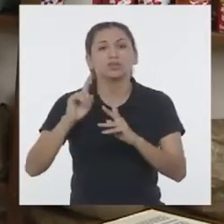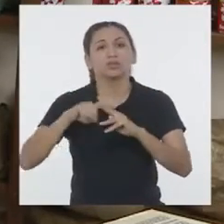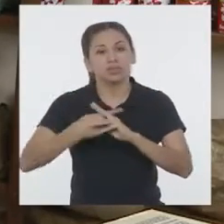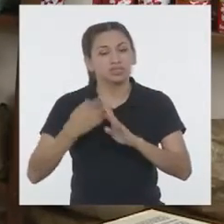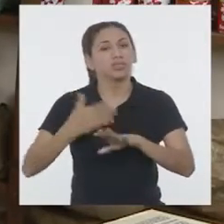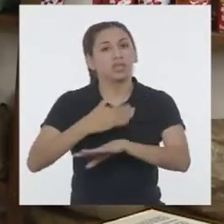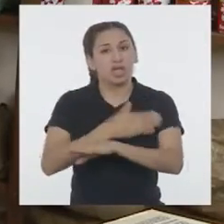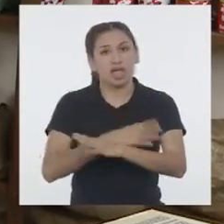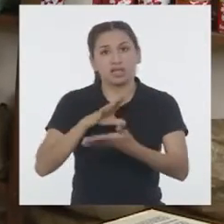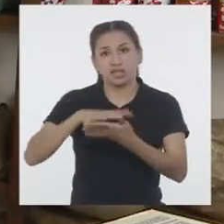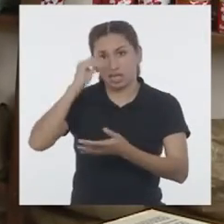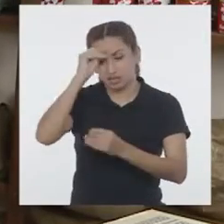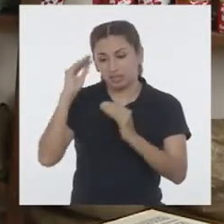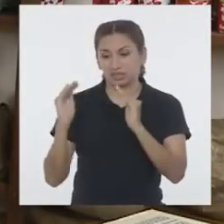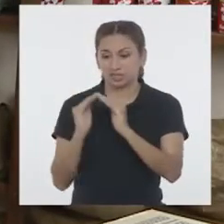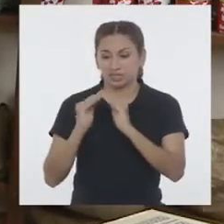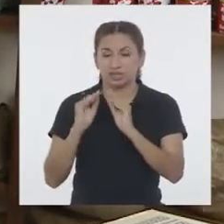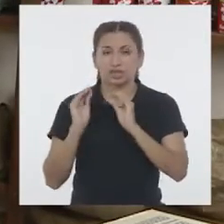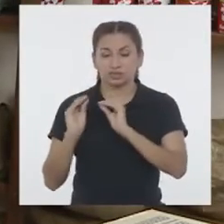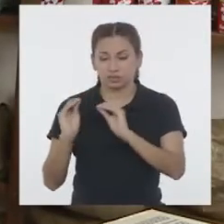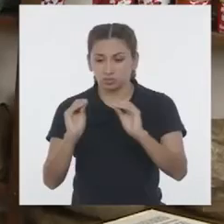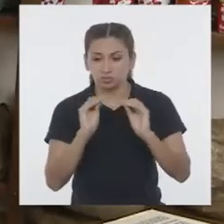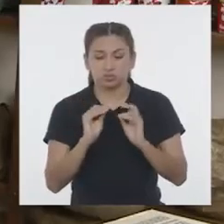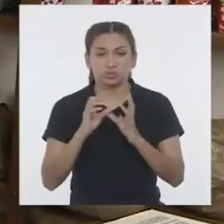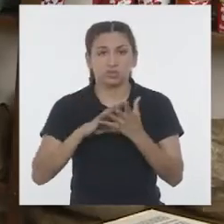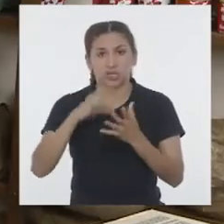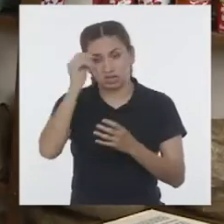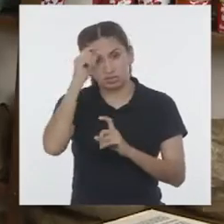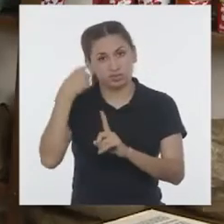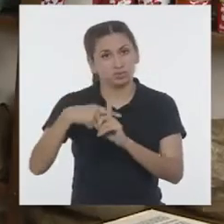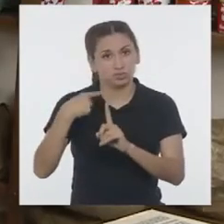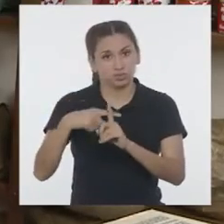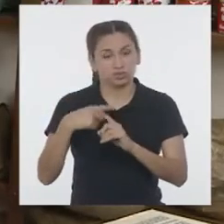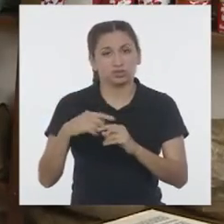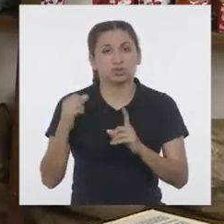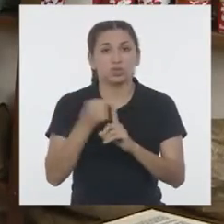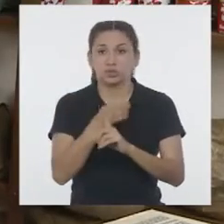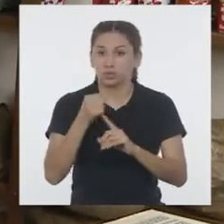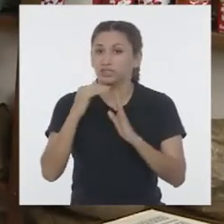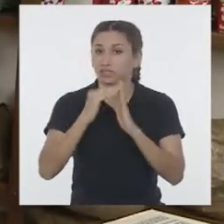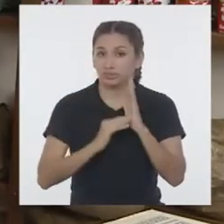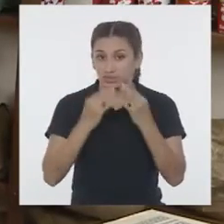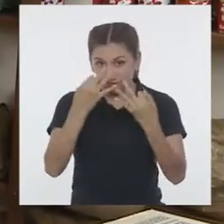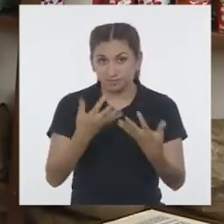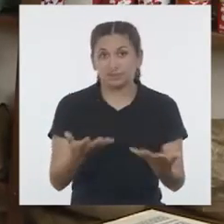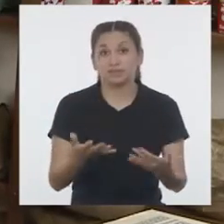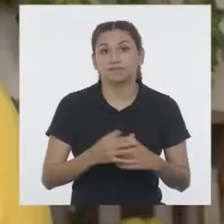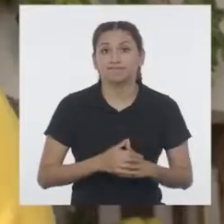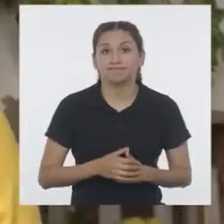desde casa para promover relaciones afectivas saludables y prevenir la violencia, ¿verdad?